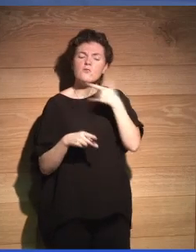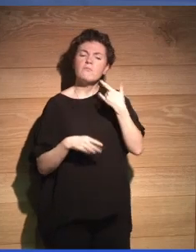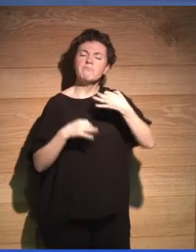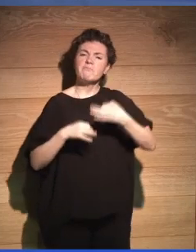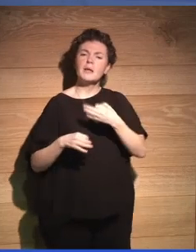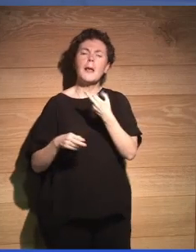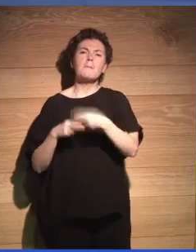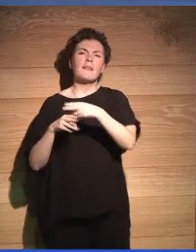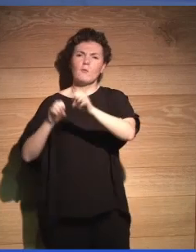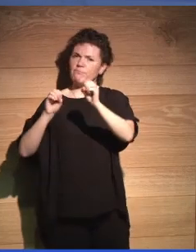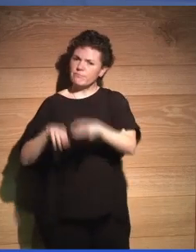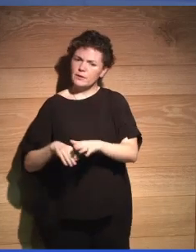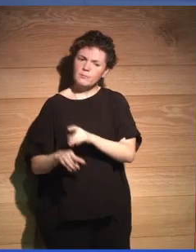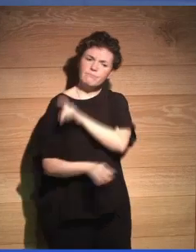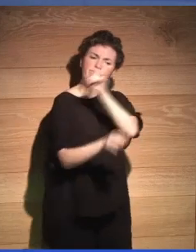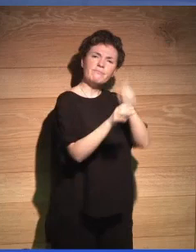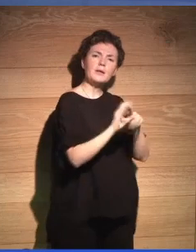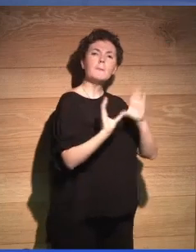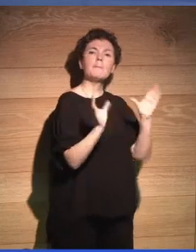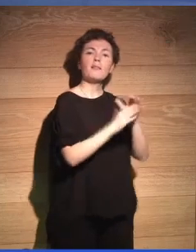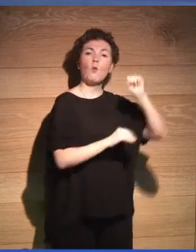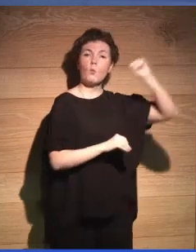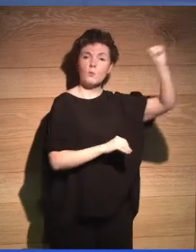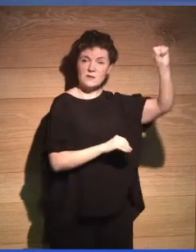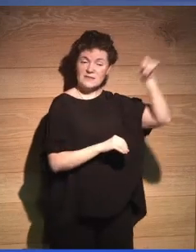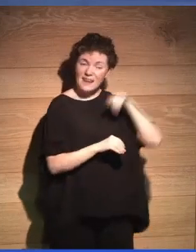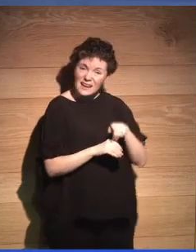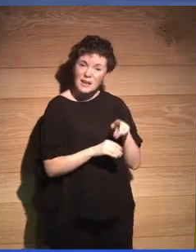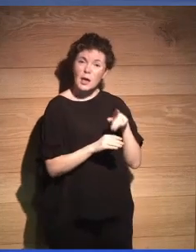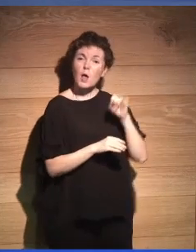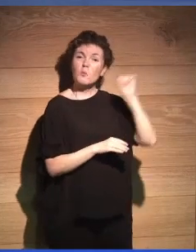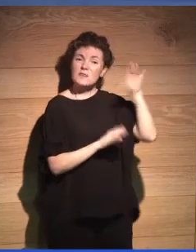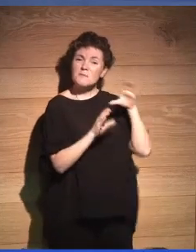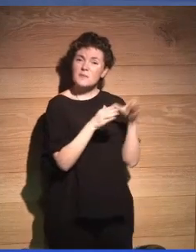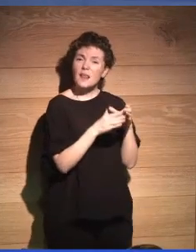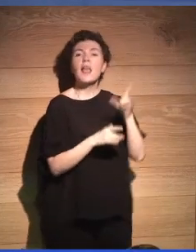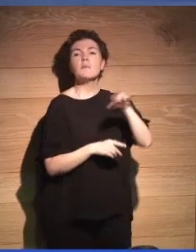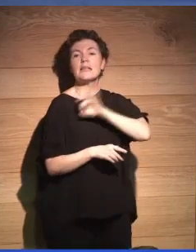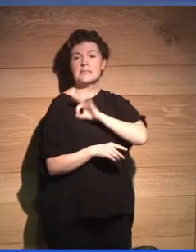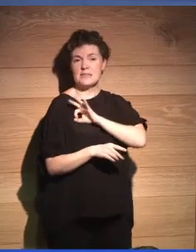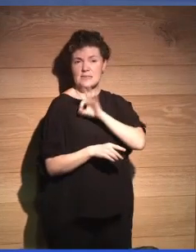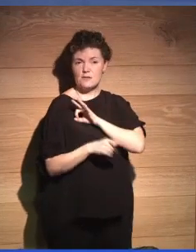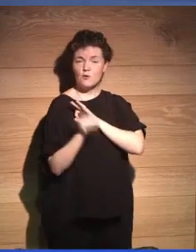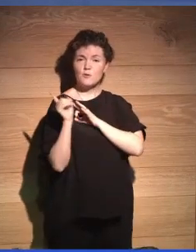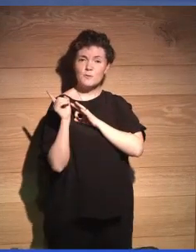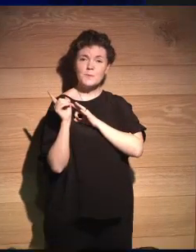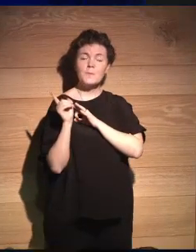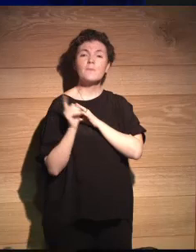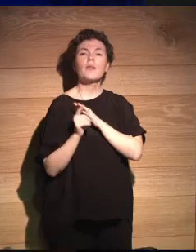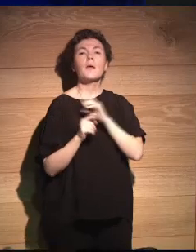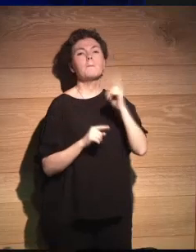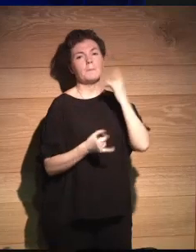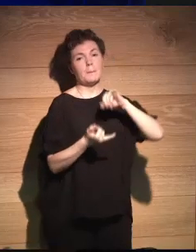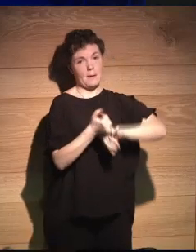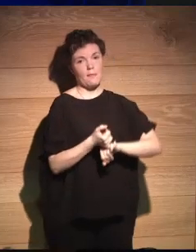de baja en el partido y pasarse al Partido Comunista. En ese partido estaba también este señor Leopold Kulchar, que iba a ser su